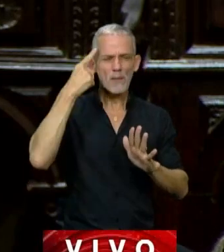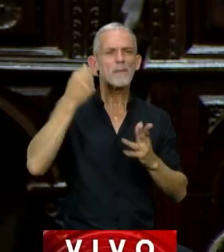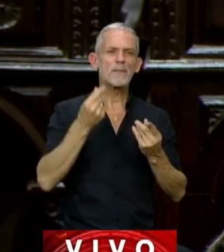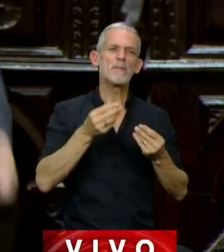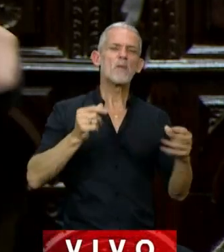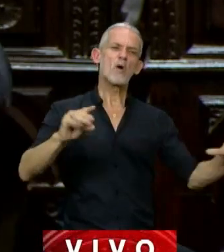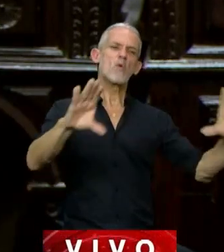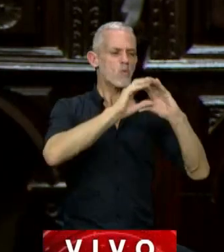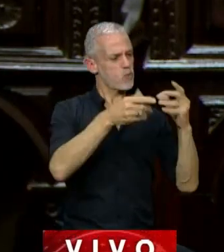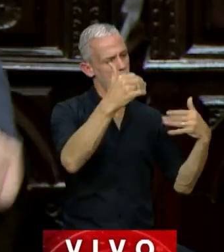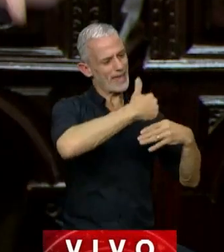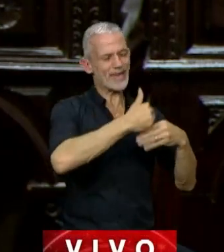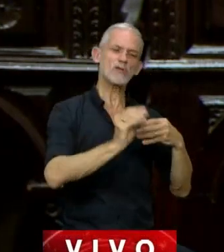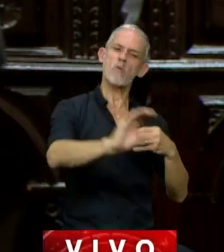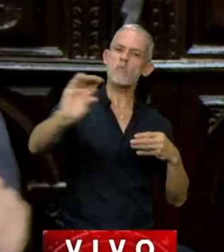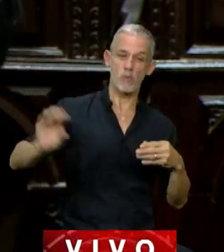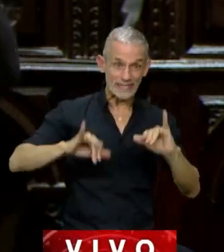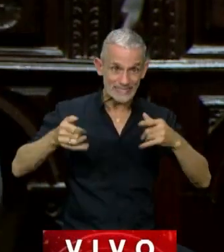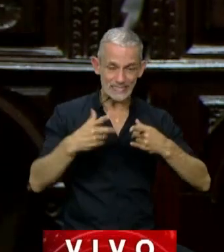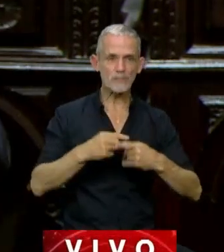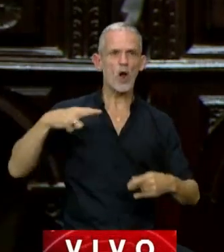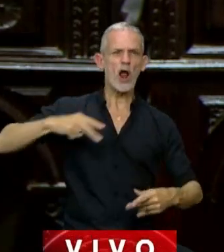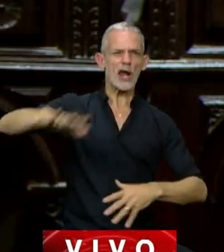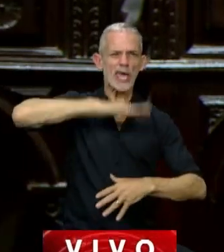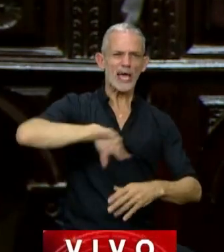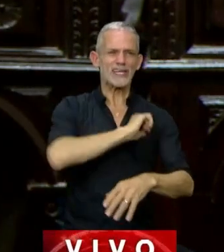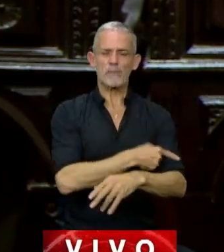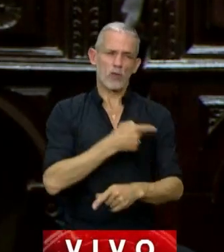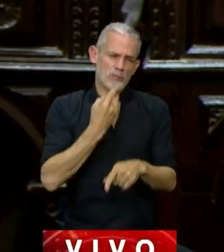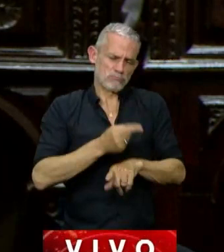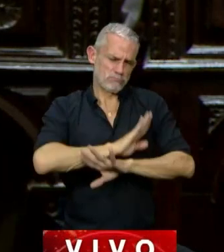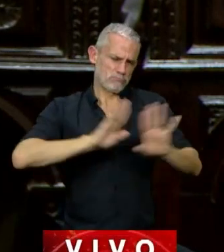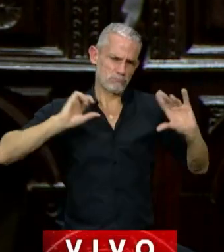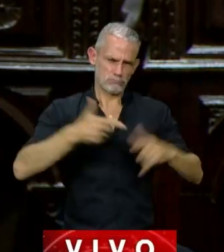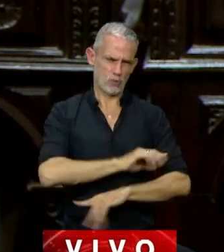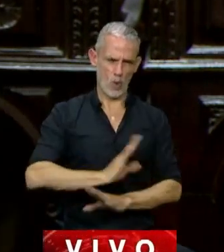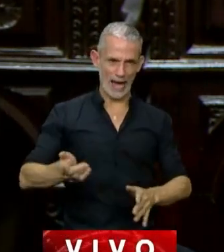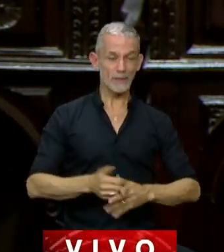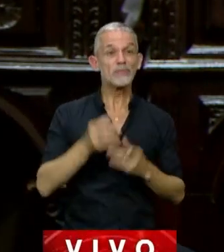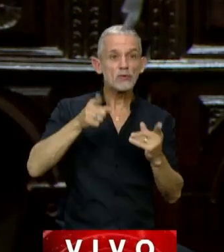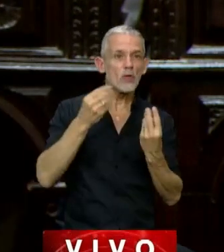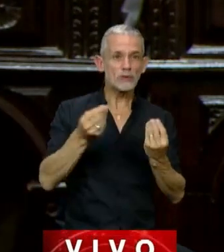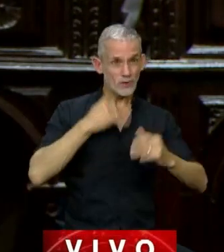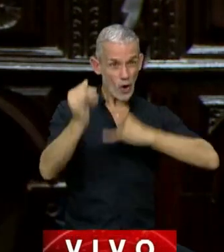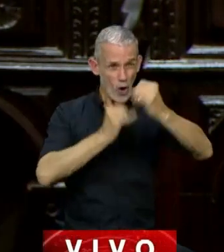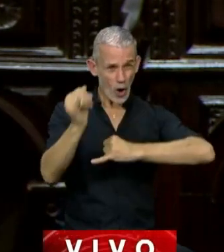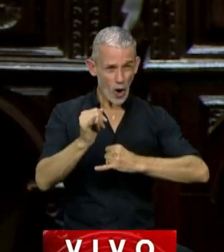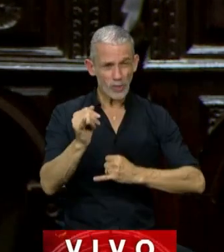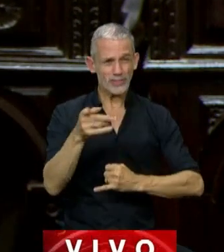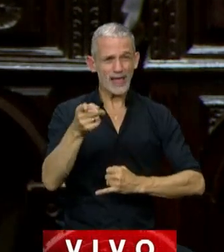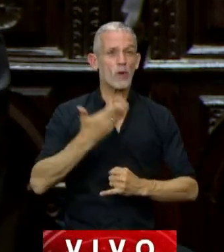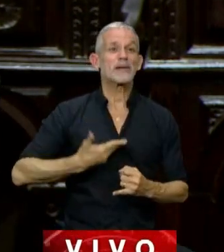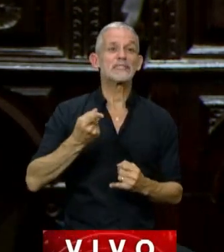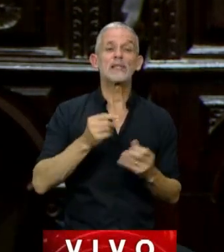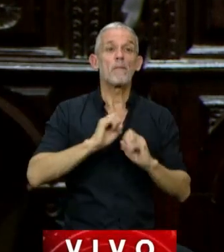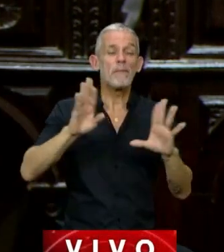distribuir el ingreso si no resolvemos esto, pero redistribuir la riqueza y el poder es imposible. Y todo esto que le estoy contando, Presidenta,